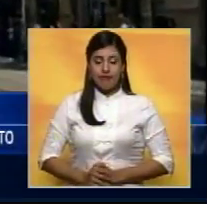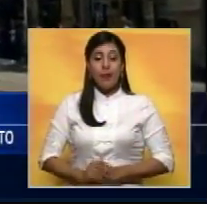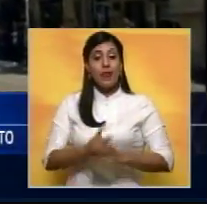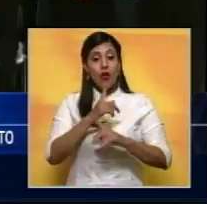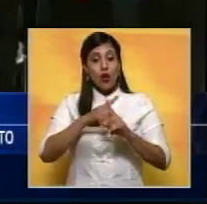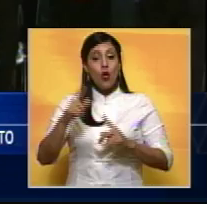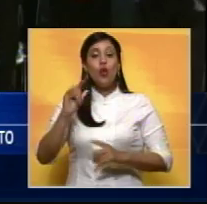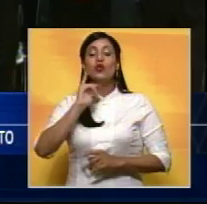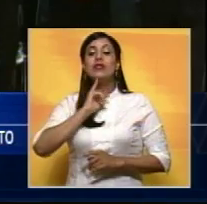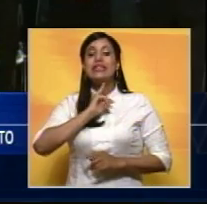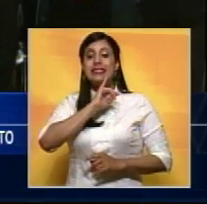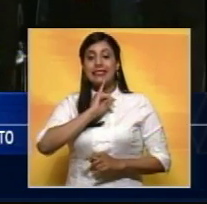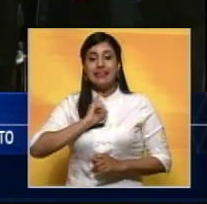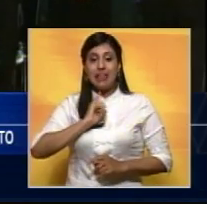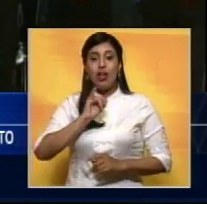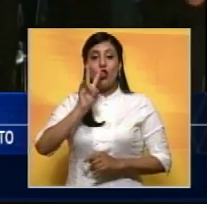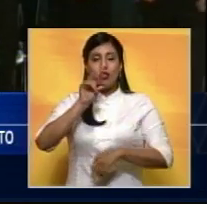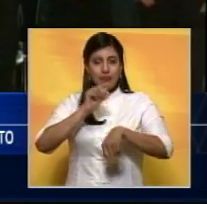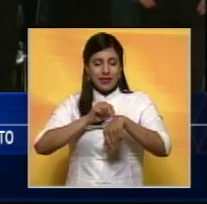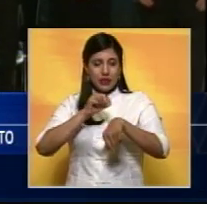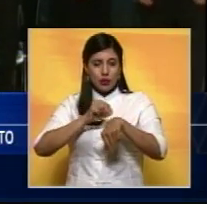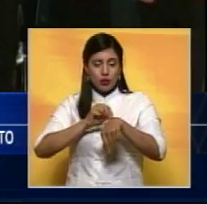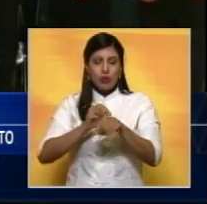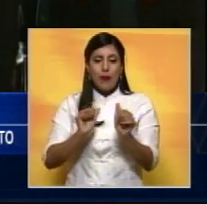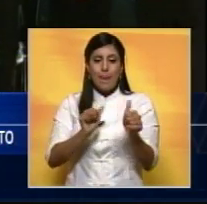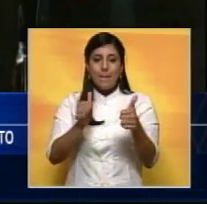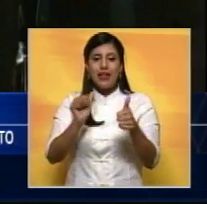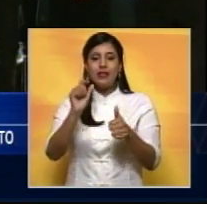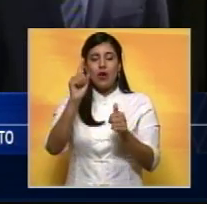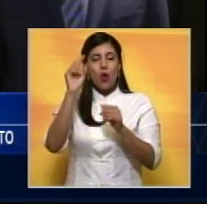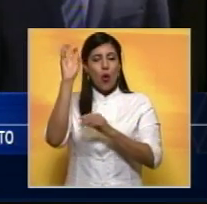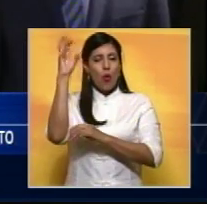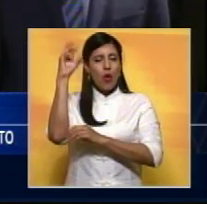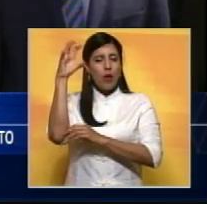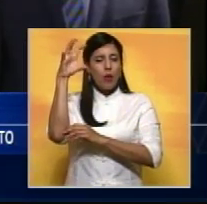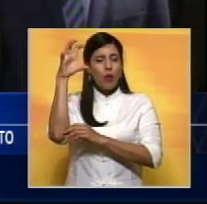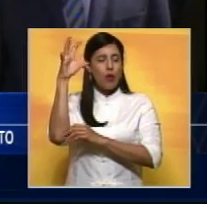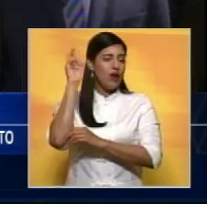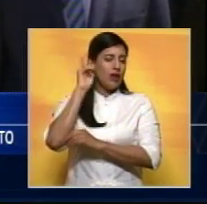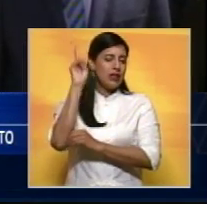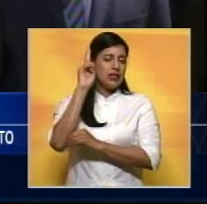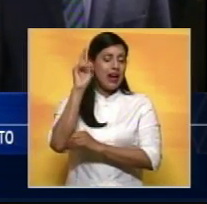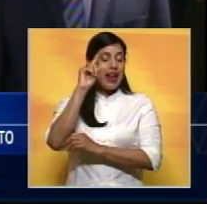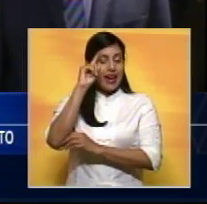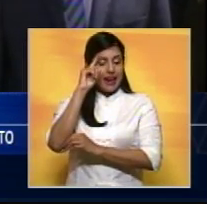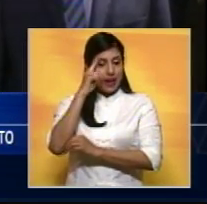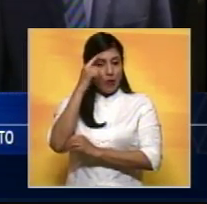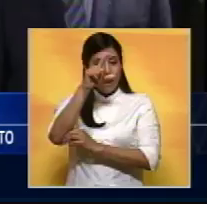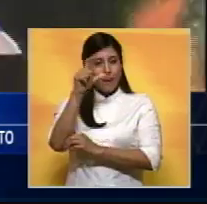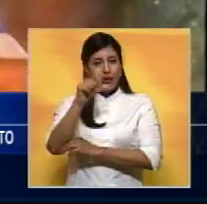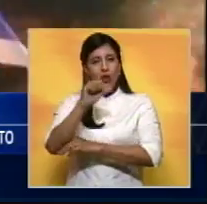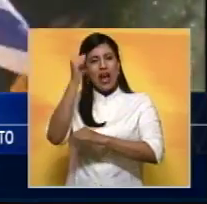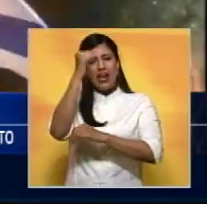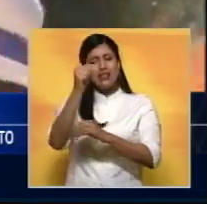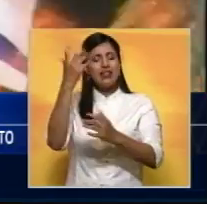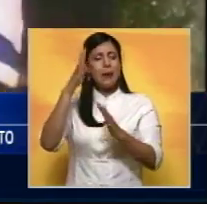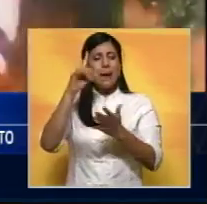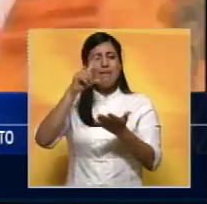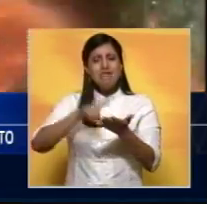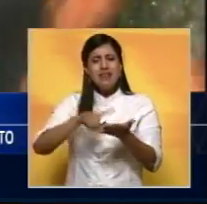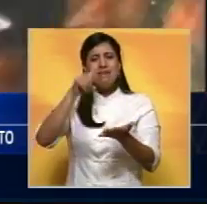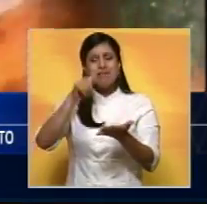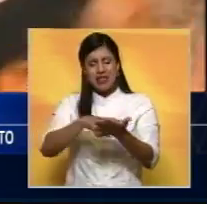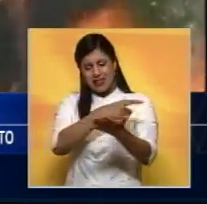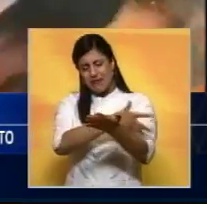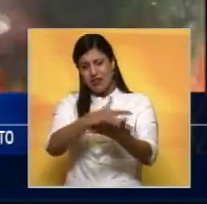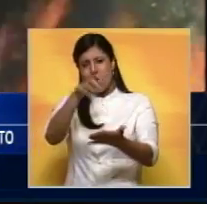En Israel fue activada por 2 minutos y en todo el país una sirena para conmemorar el Día del Recuerdo del Holocausto. Millones